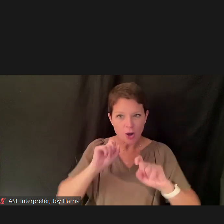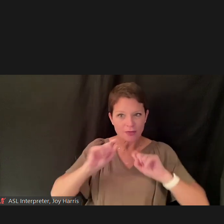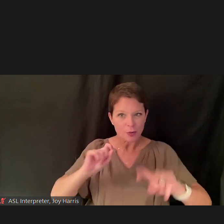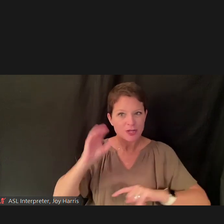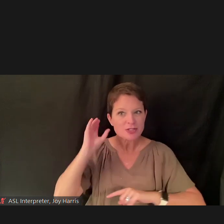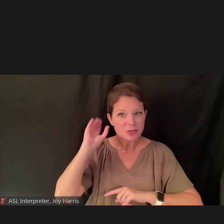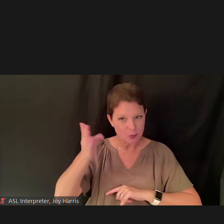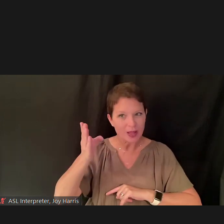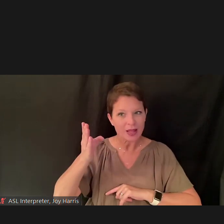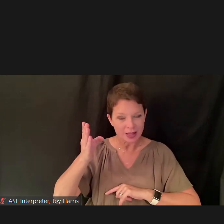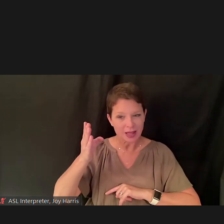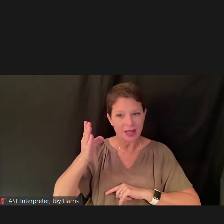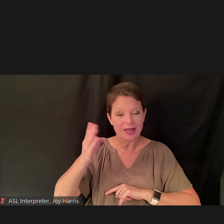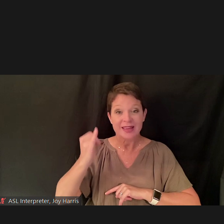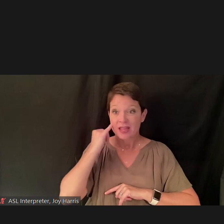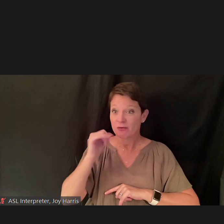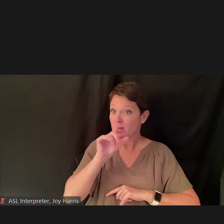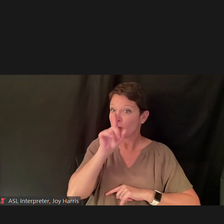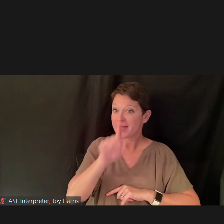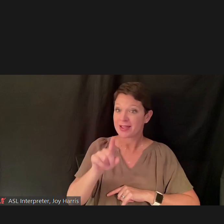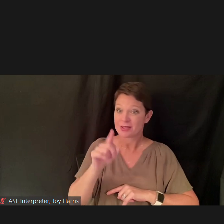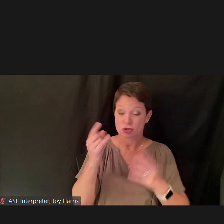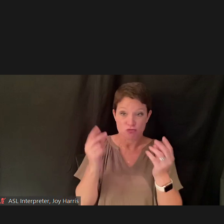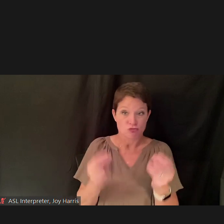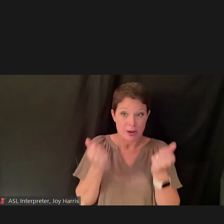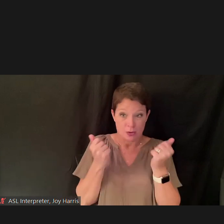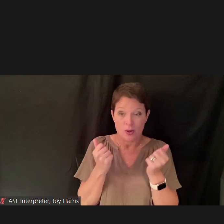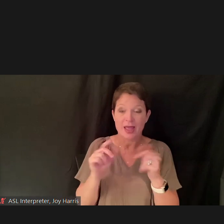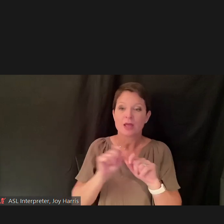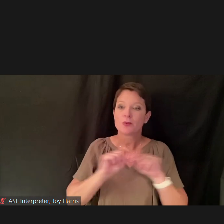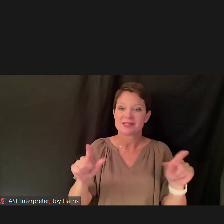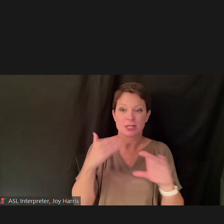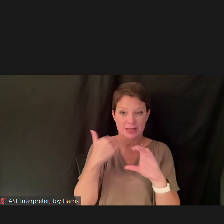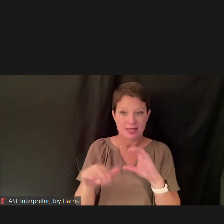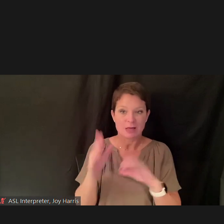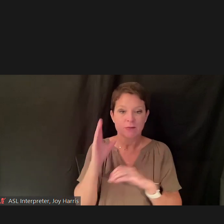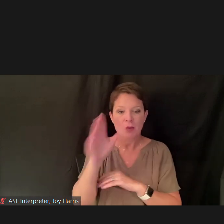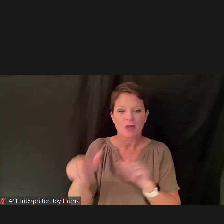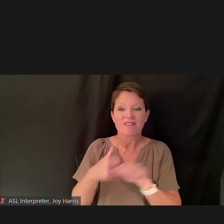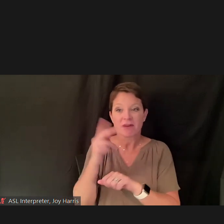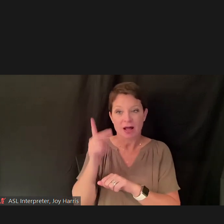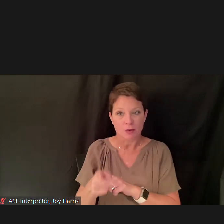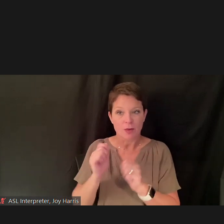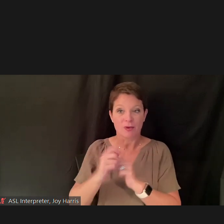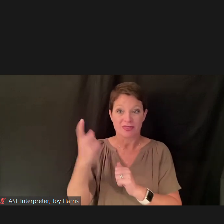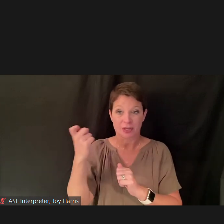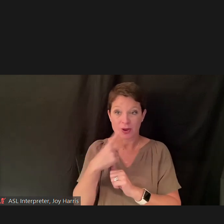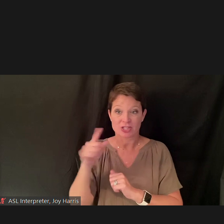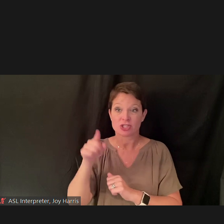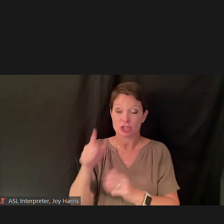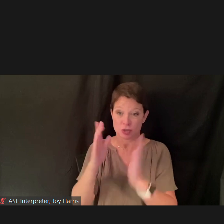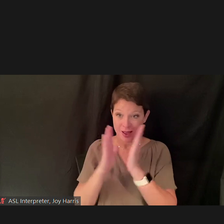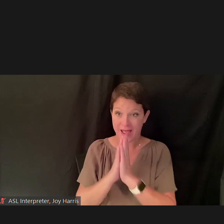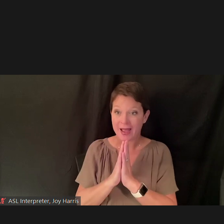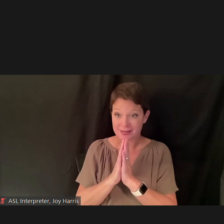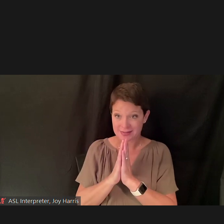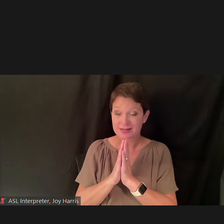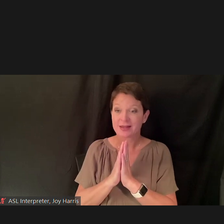por acompañarnos y vamos a tratar de contestar las preguntas. Si no